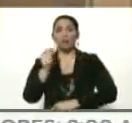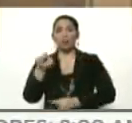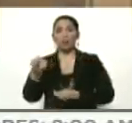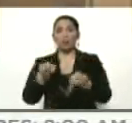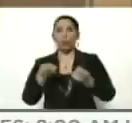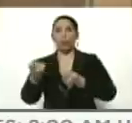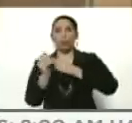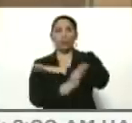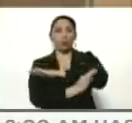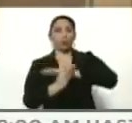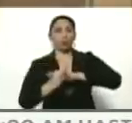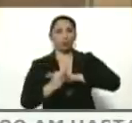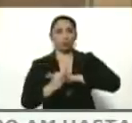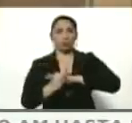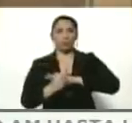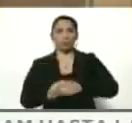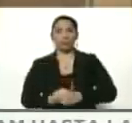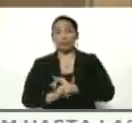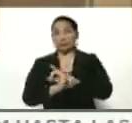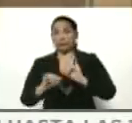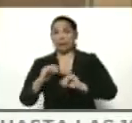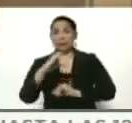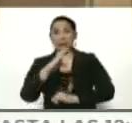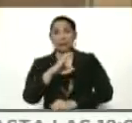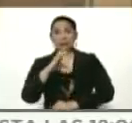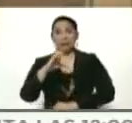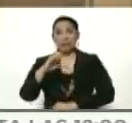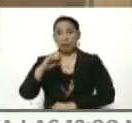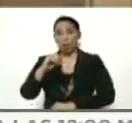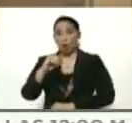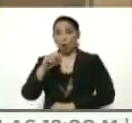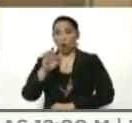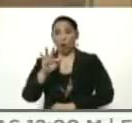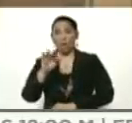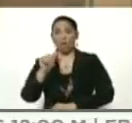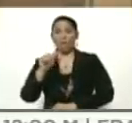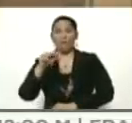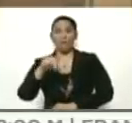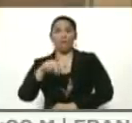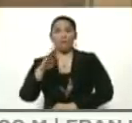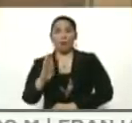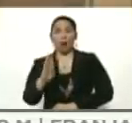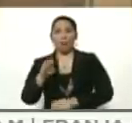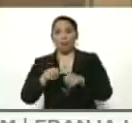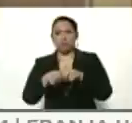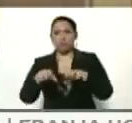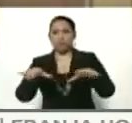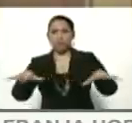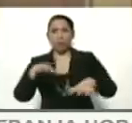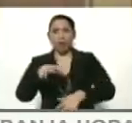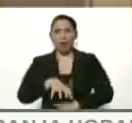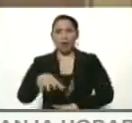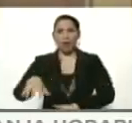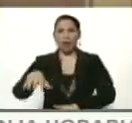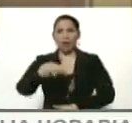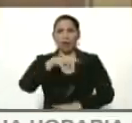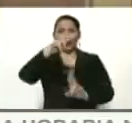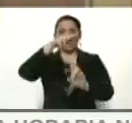fronterizos. Ya el Comando Estratégico Operacional, bueno, se desplegó en estos estados, en el estado